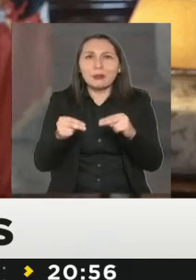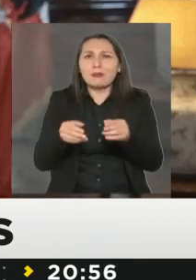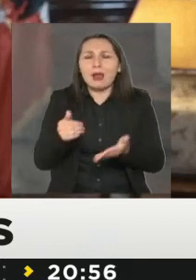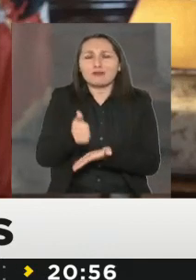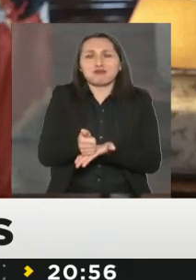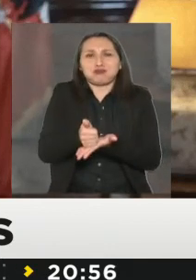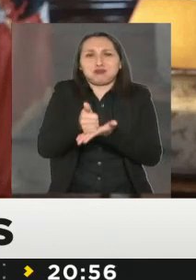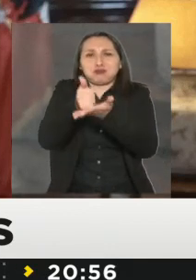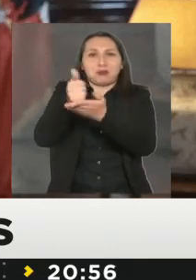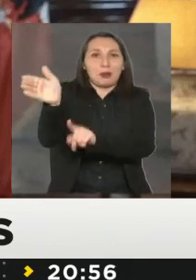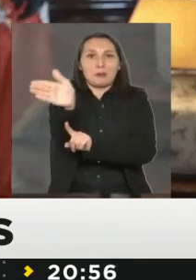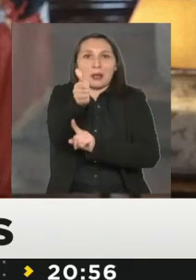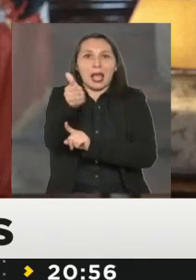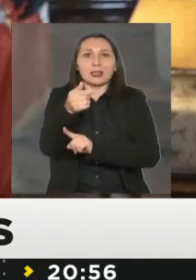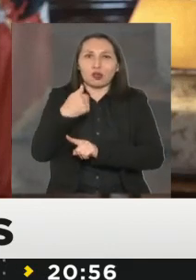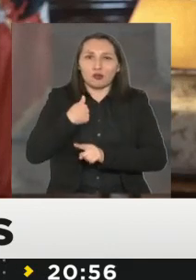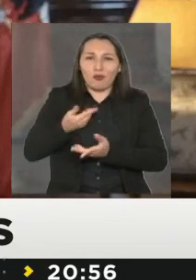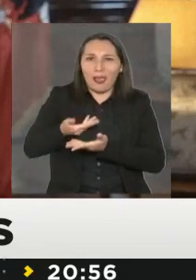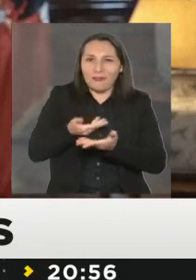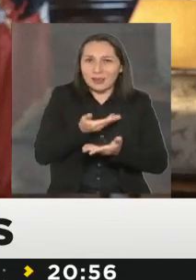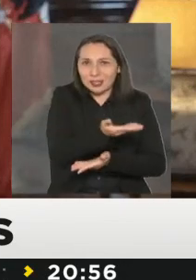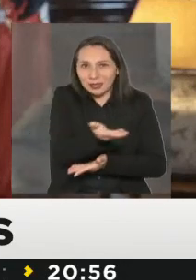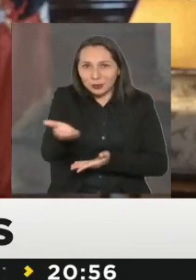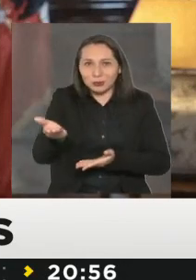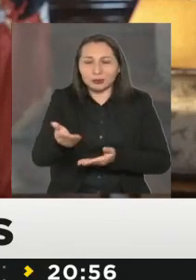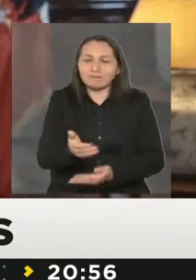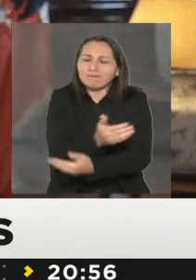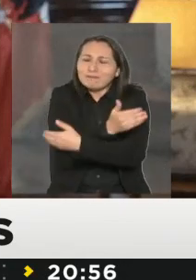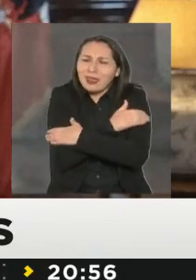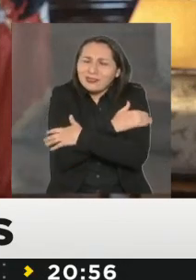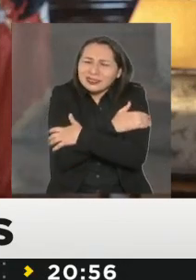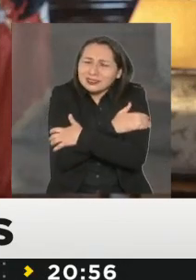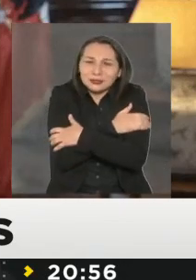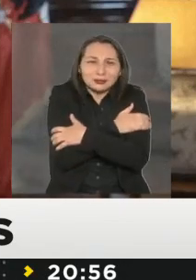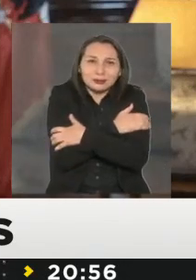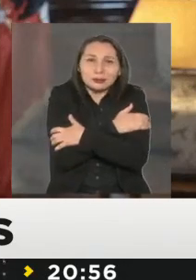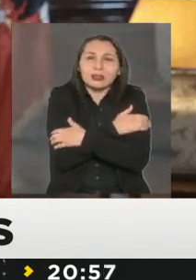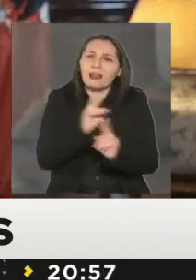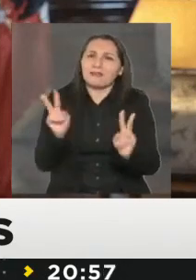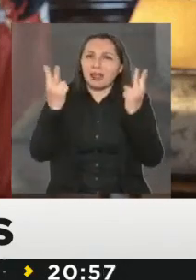nuestra patria es algo que les invito un abrazo grande y que viva chile